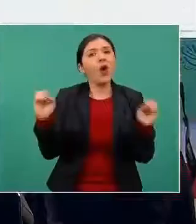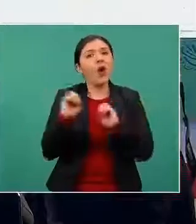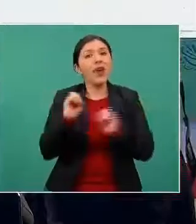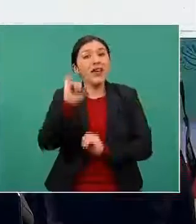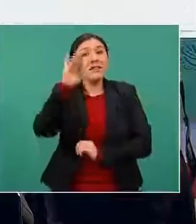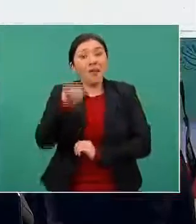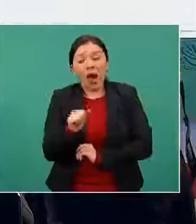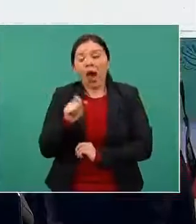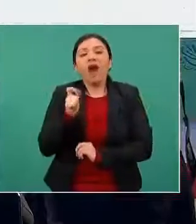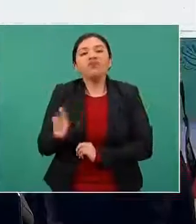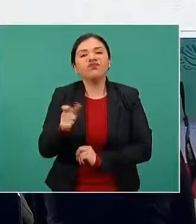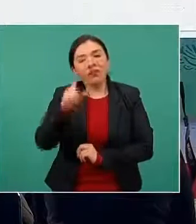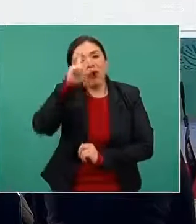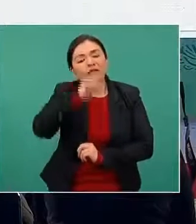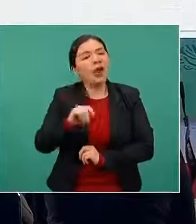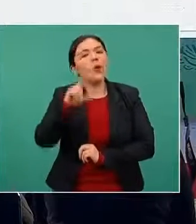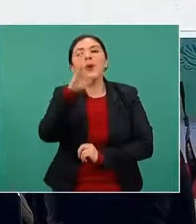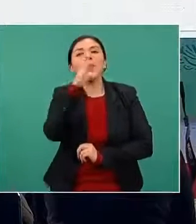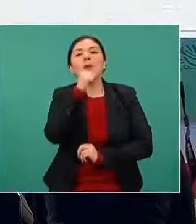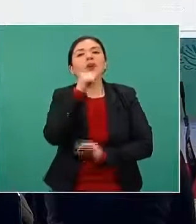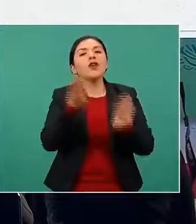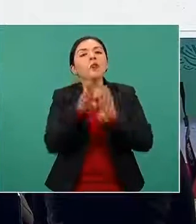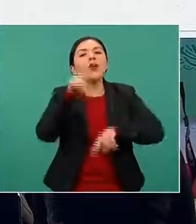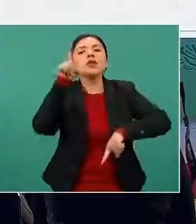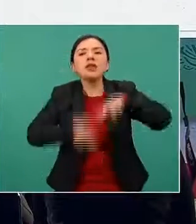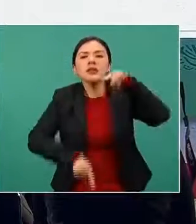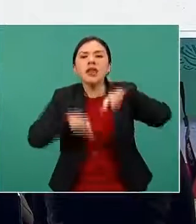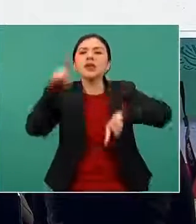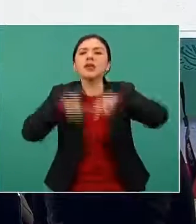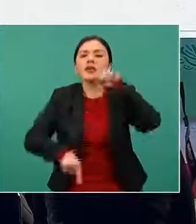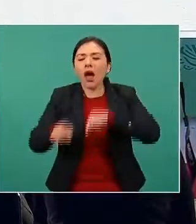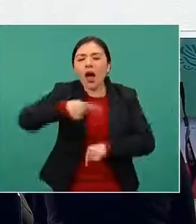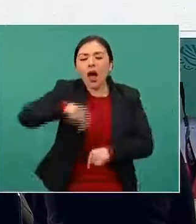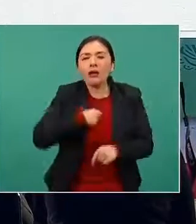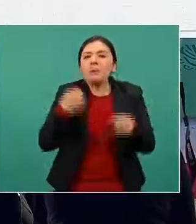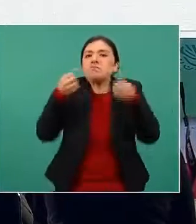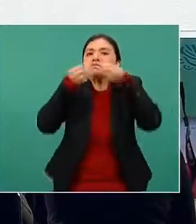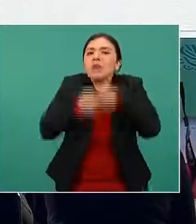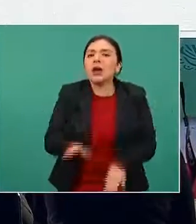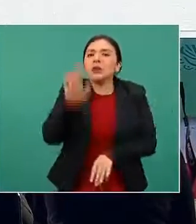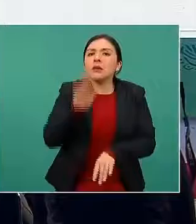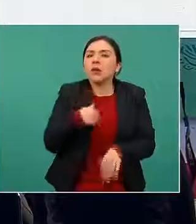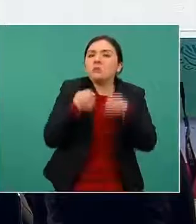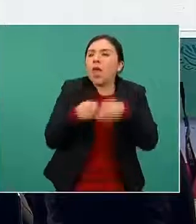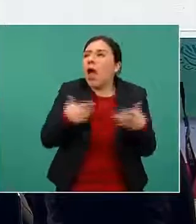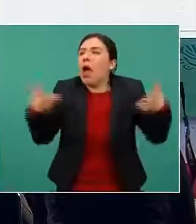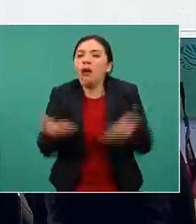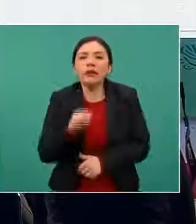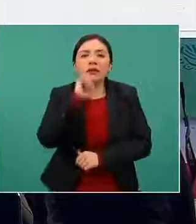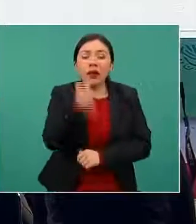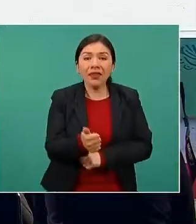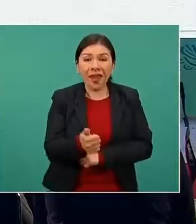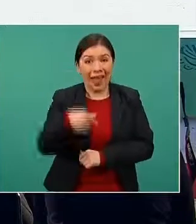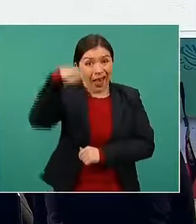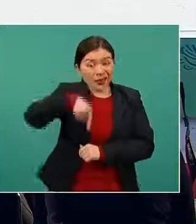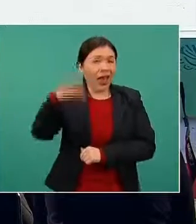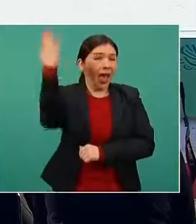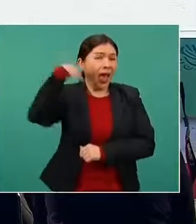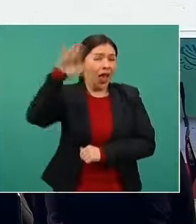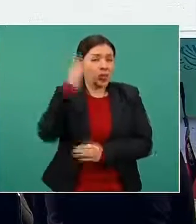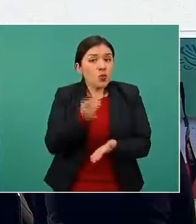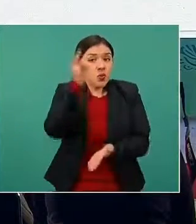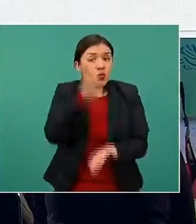condiciones con las empresas privadas. Nos fueron quitando sin que nosotros pudiéramos hacer nada, y de ser proveedores únicos en el